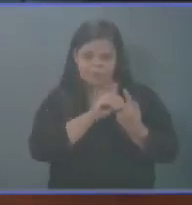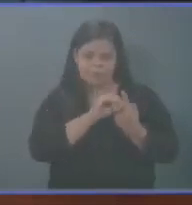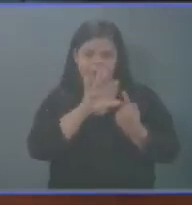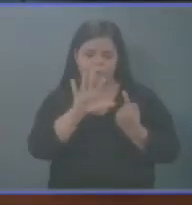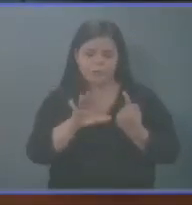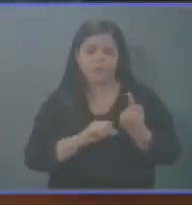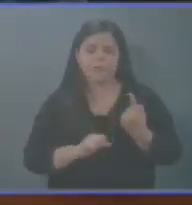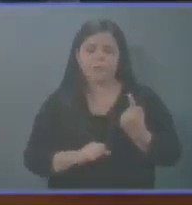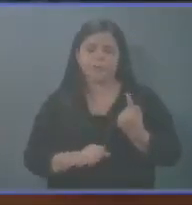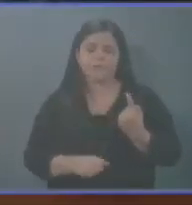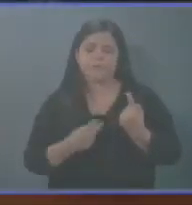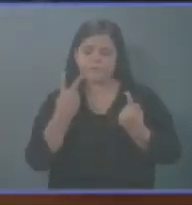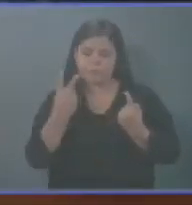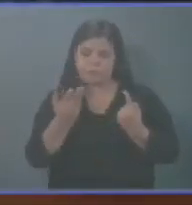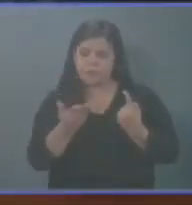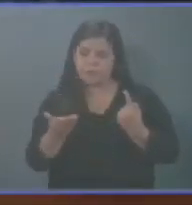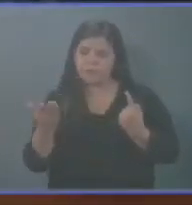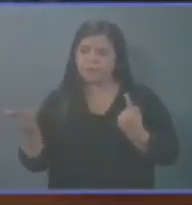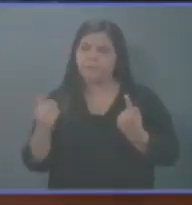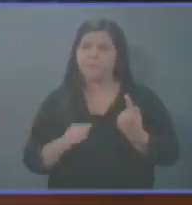relaciona dos cosas